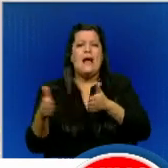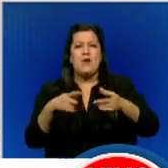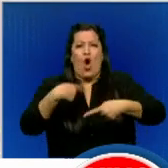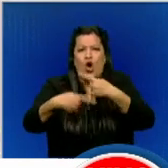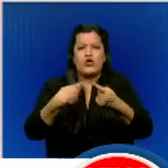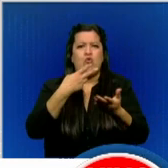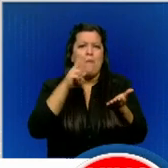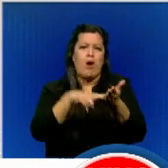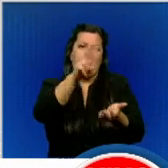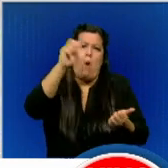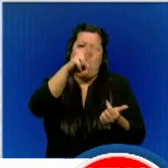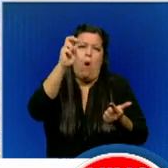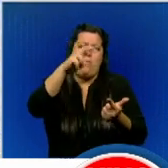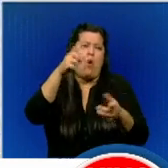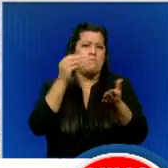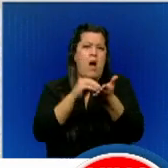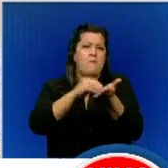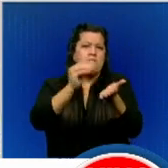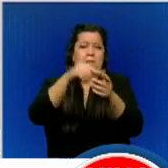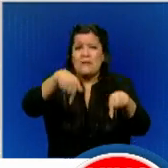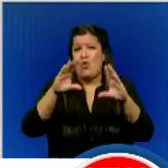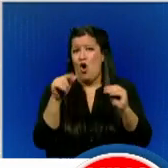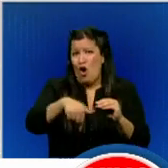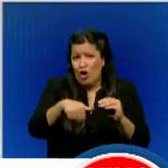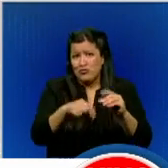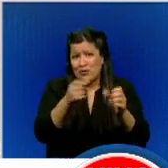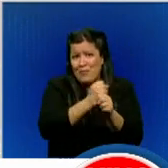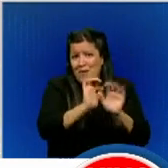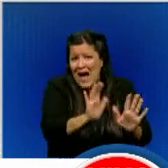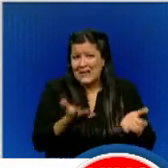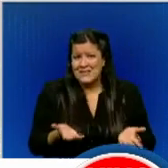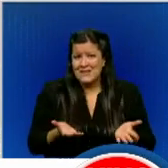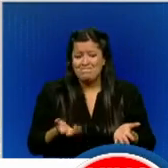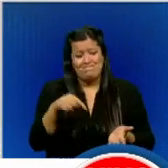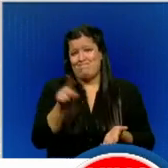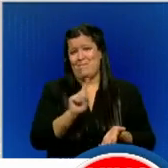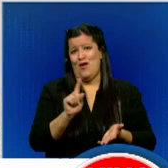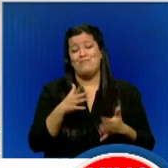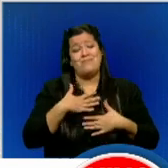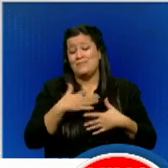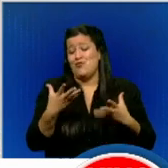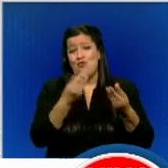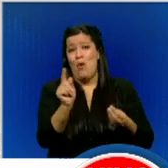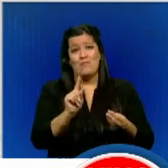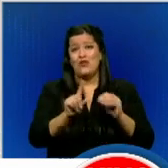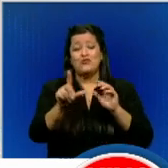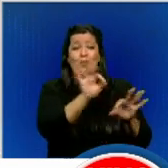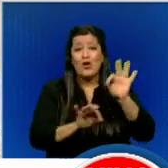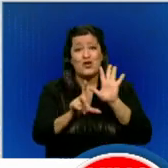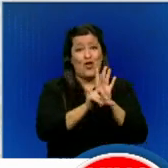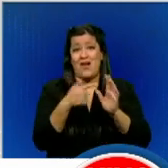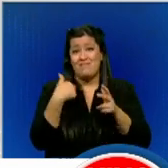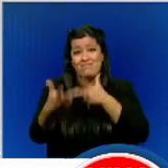incrementando impuestos como lo estamos haciendo esta noche lamentablemente no voy a poder acompañar con lo que dije